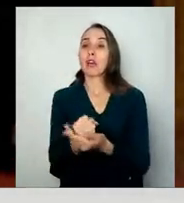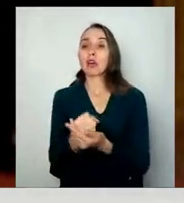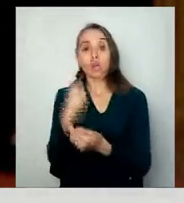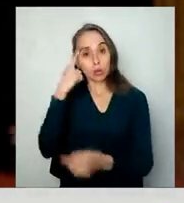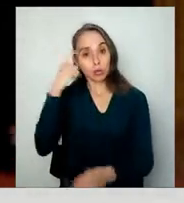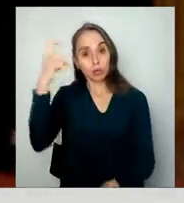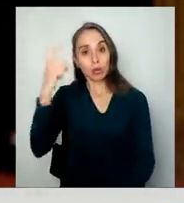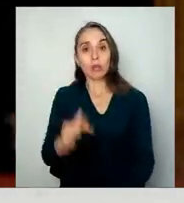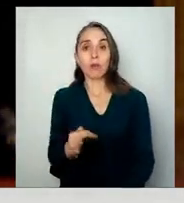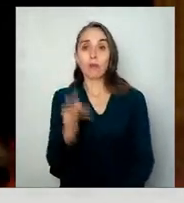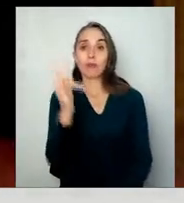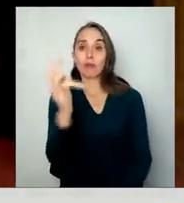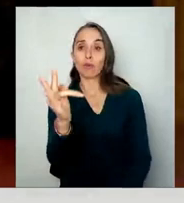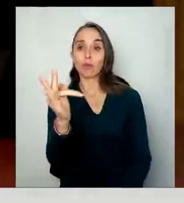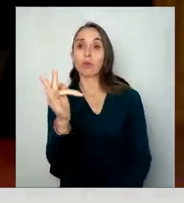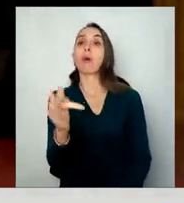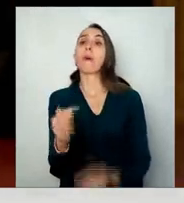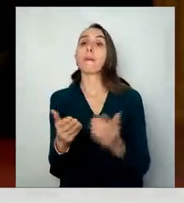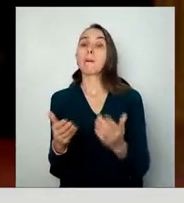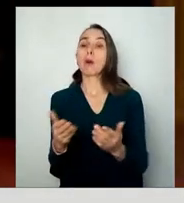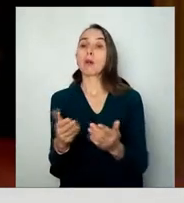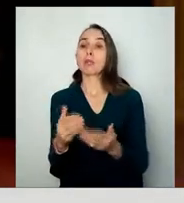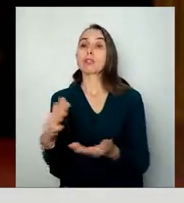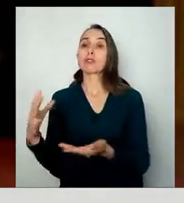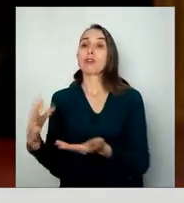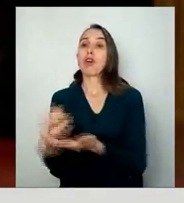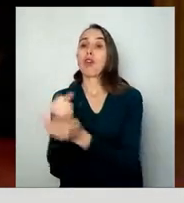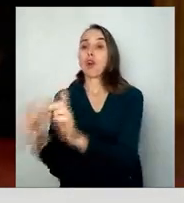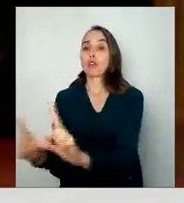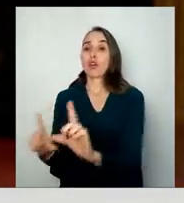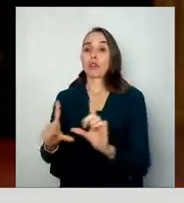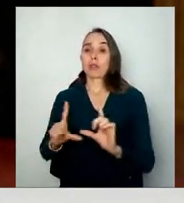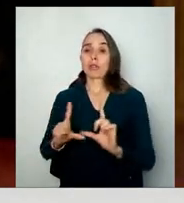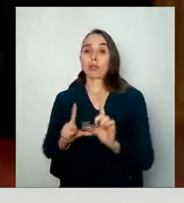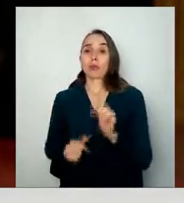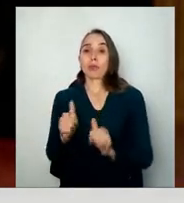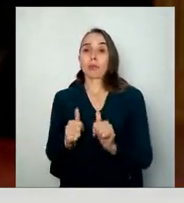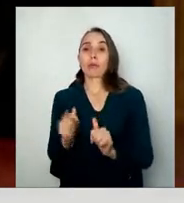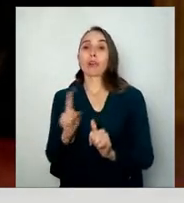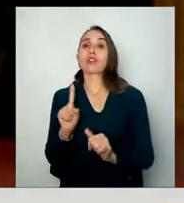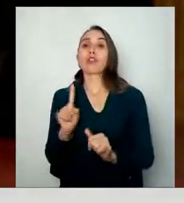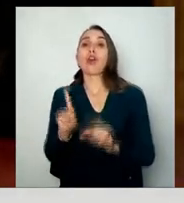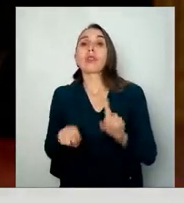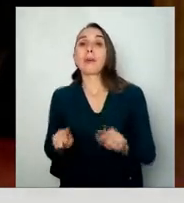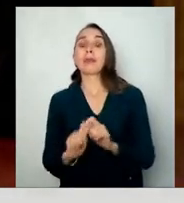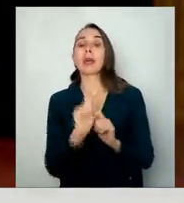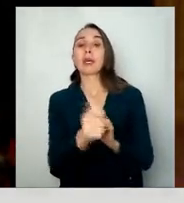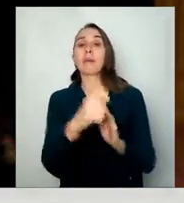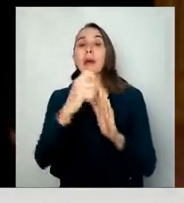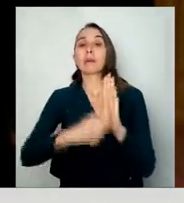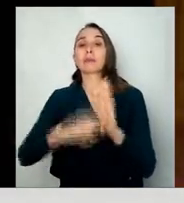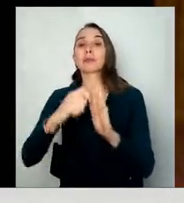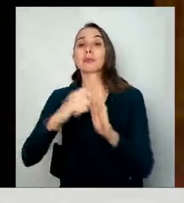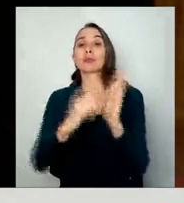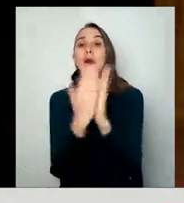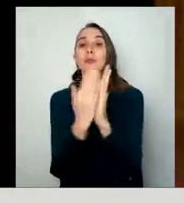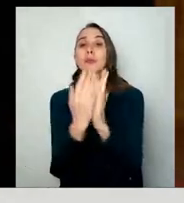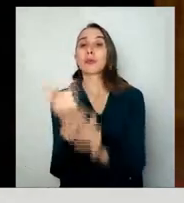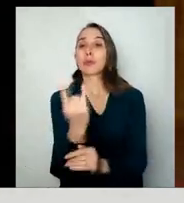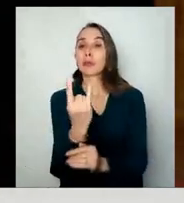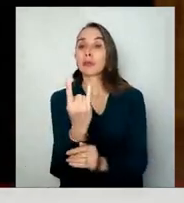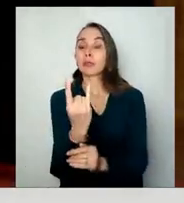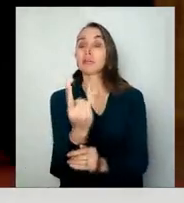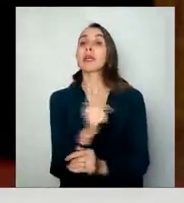por eso la obtención de un título profesional no debiera haberse condicionado al pago de los aranceles universitarios y menos aún